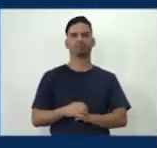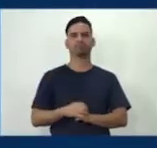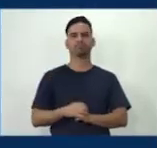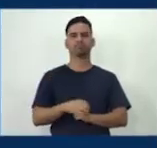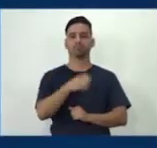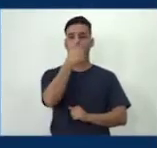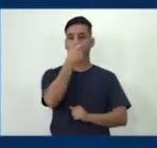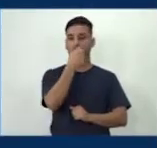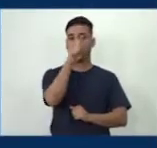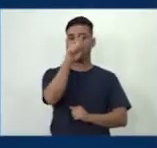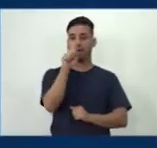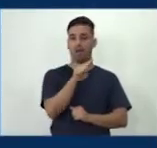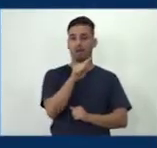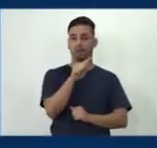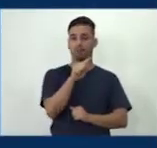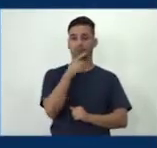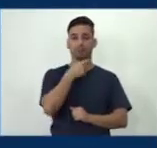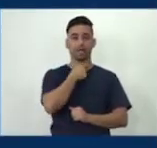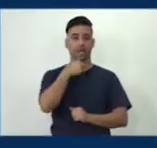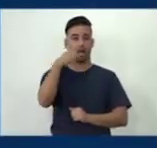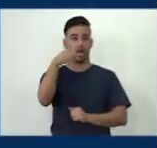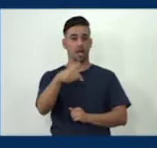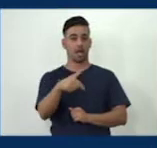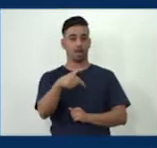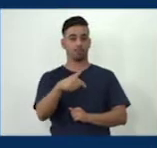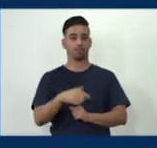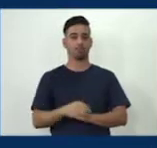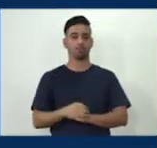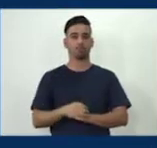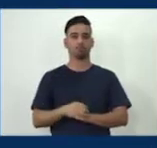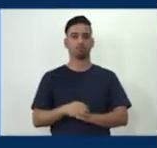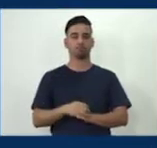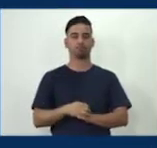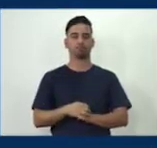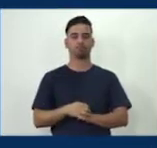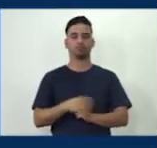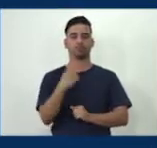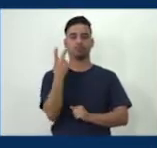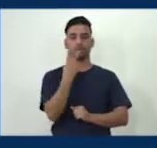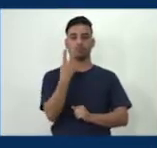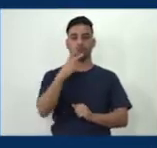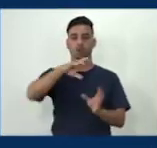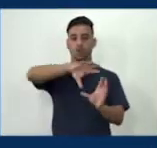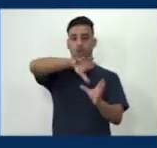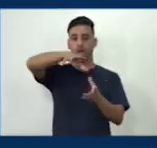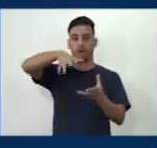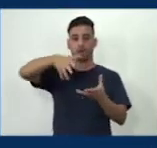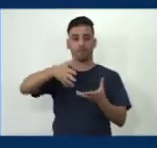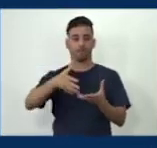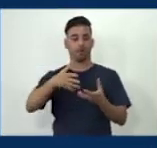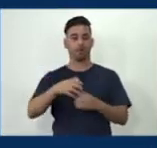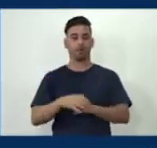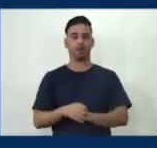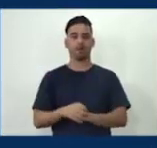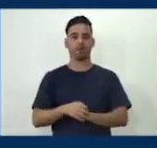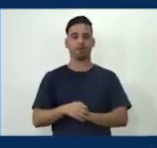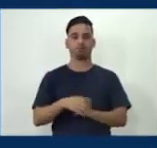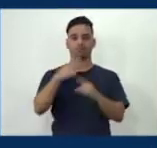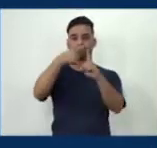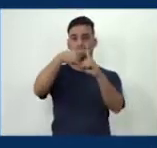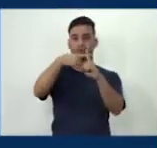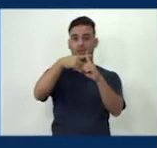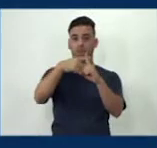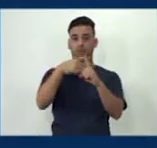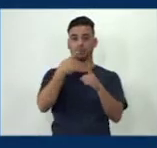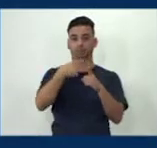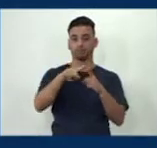situaciones específicas, un caso A con dos esferas cargadas positivamente, un caso B con dos esferas cargadas